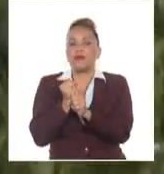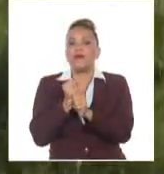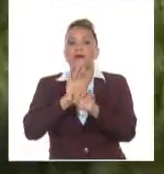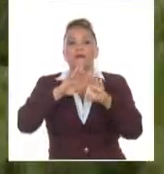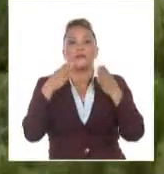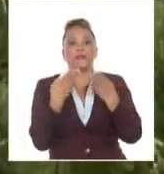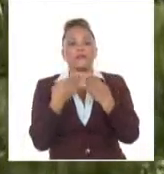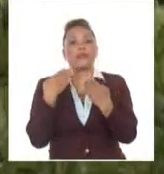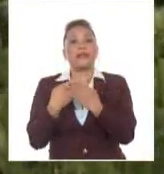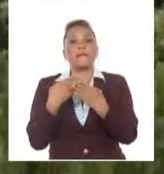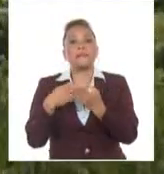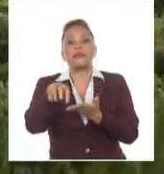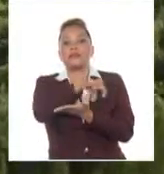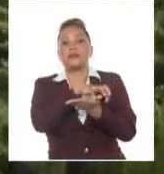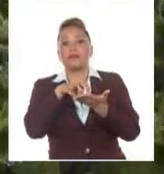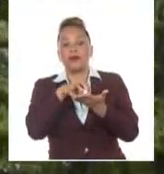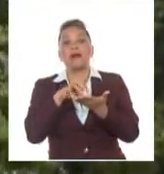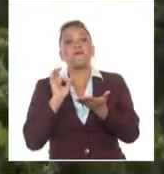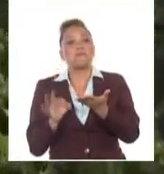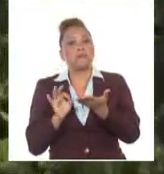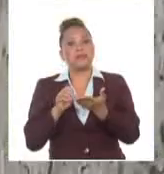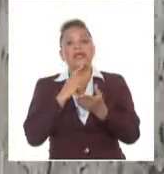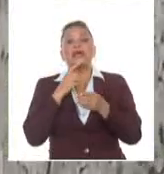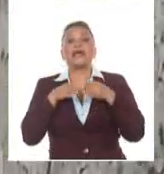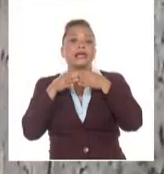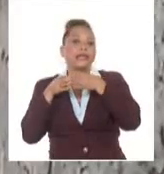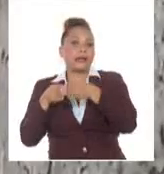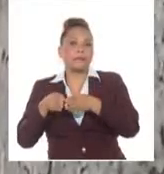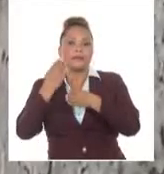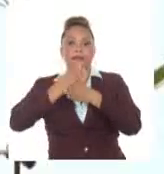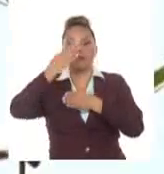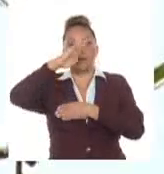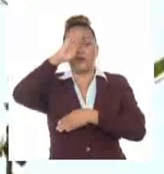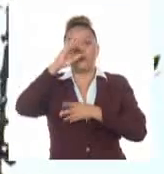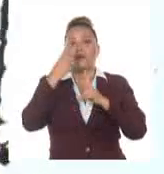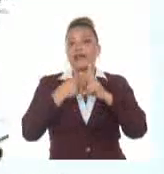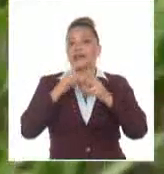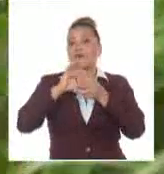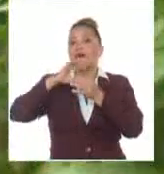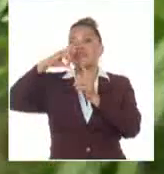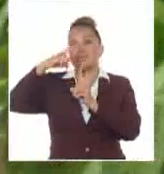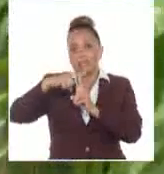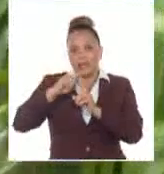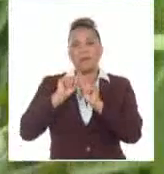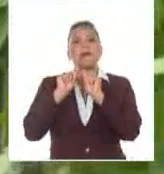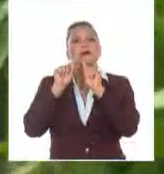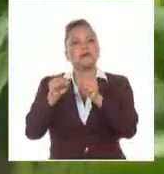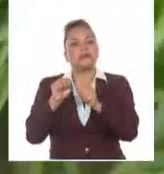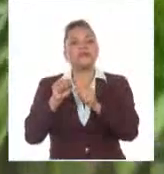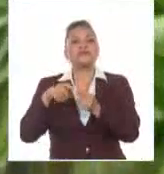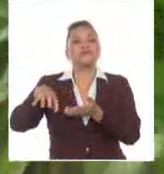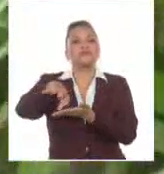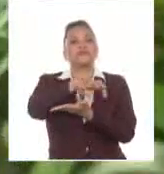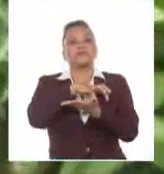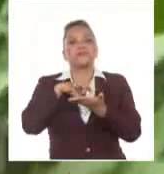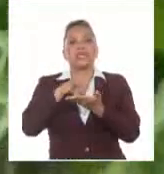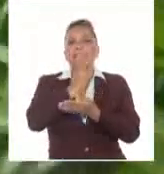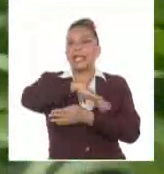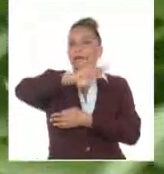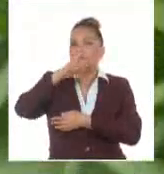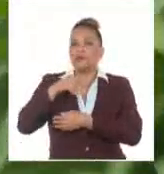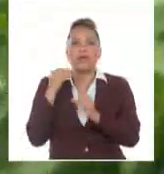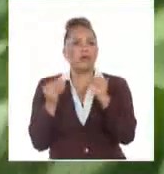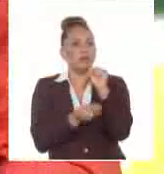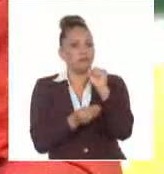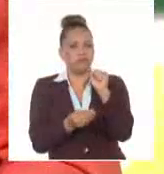Y realmente hoy Granma, Santiago de Cuba y Guantánamo exhiben una potencialidad en sus montañas, en sus